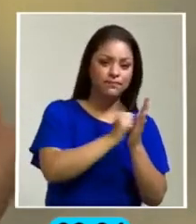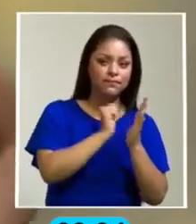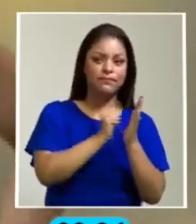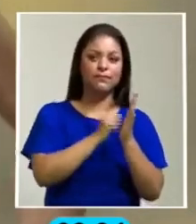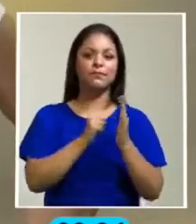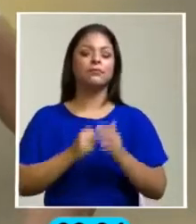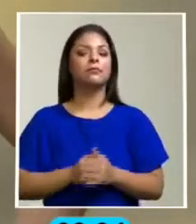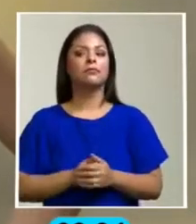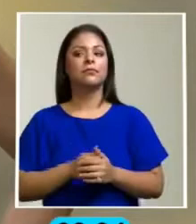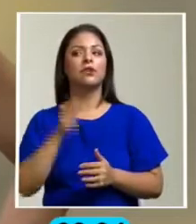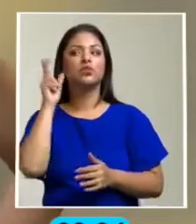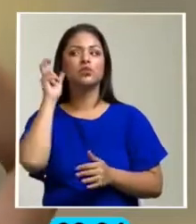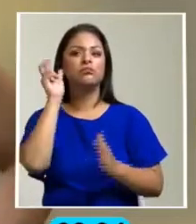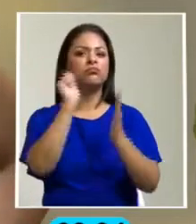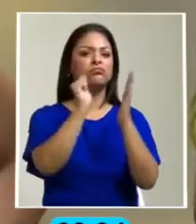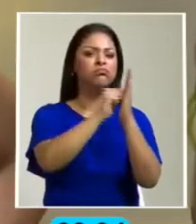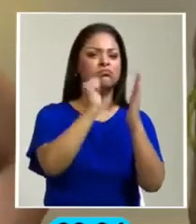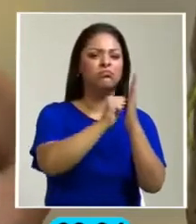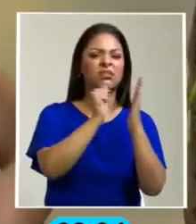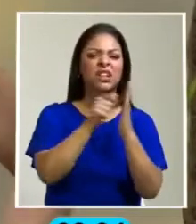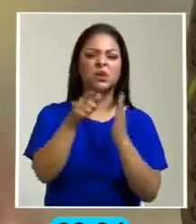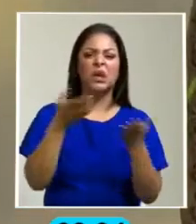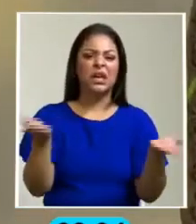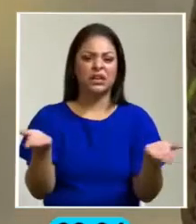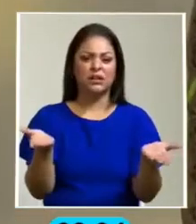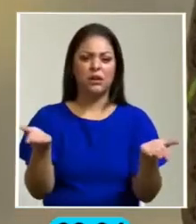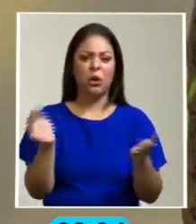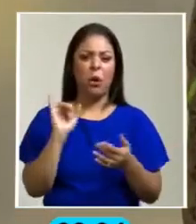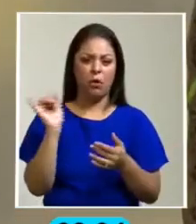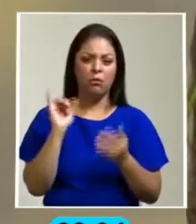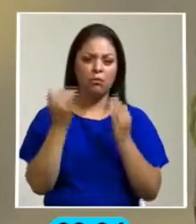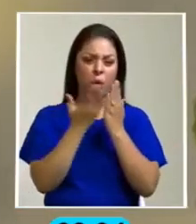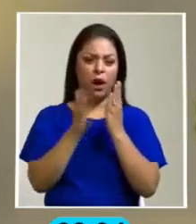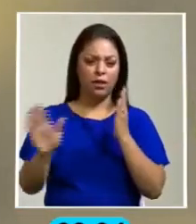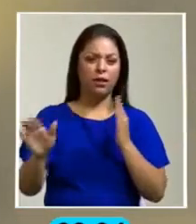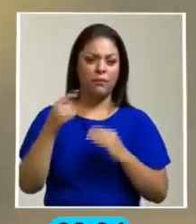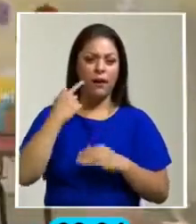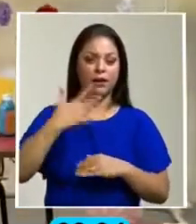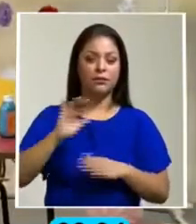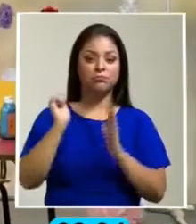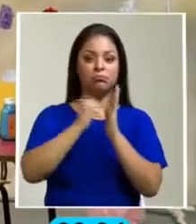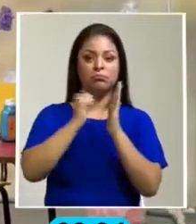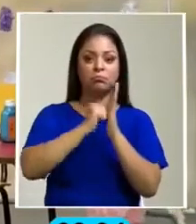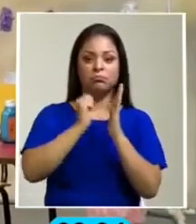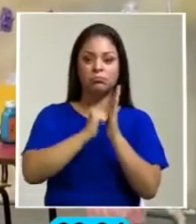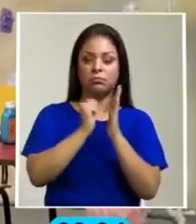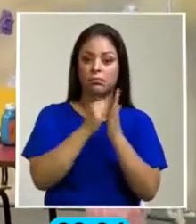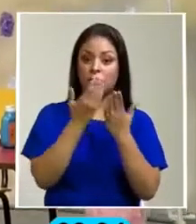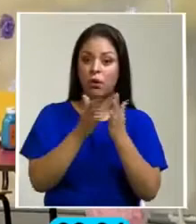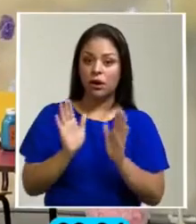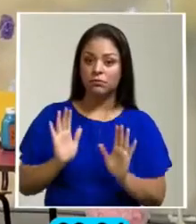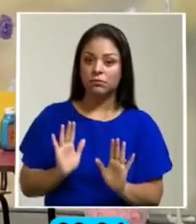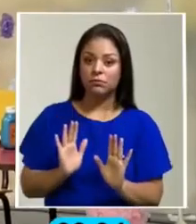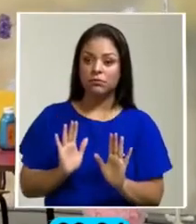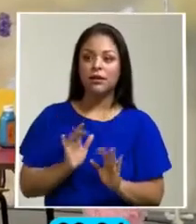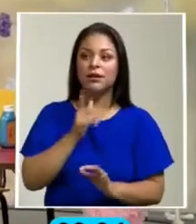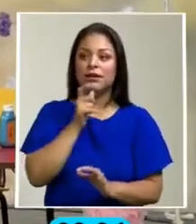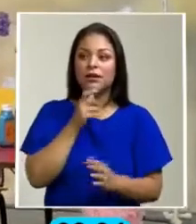¿Qué es eso, niños y niñas? Eso es como una puerta, me parece. ¿Quién será? Vamos a ver.